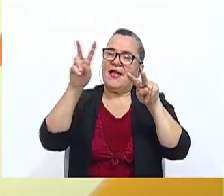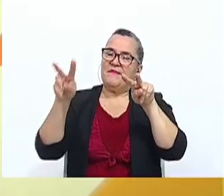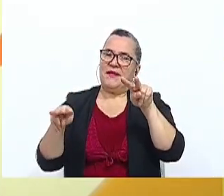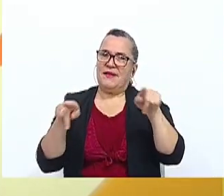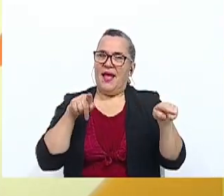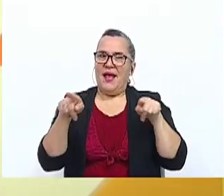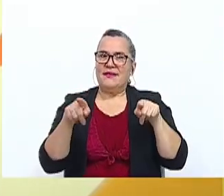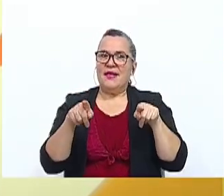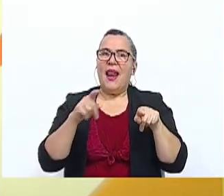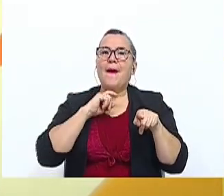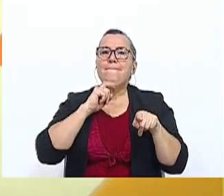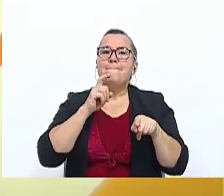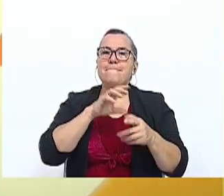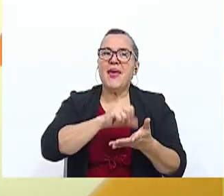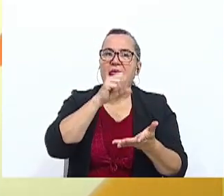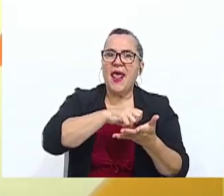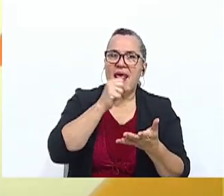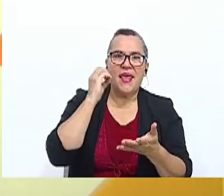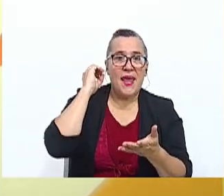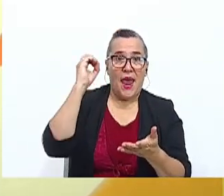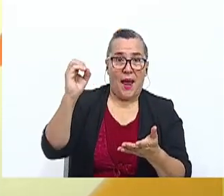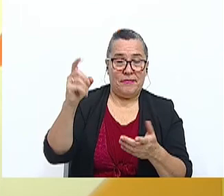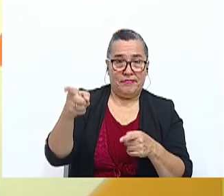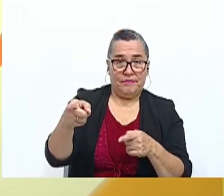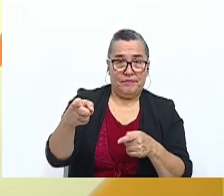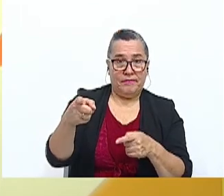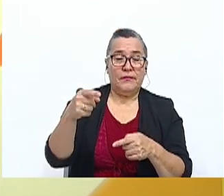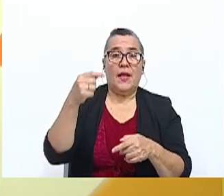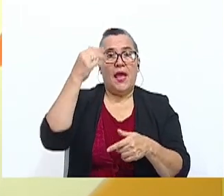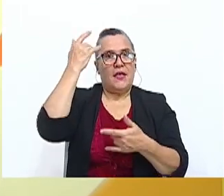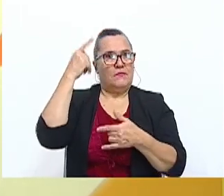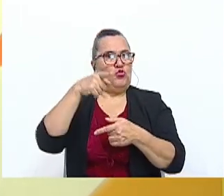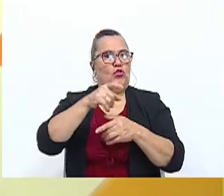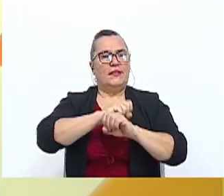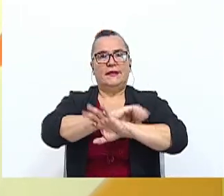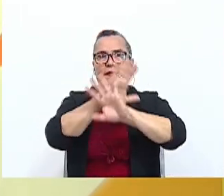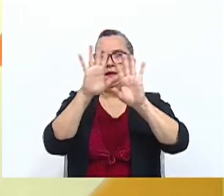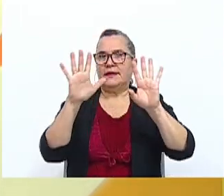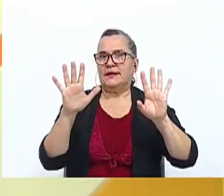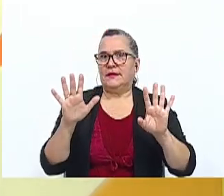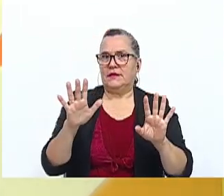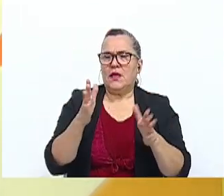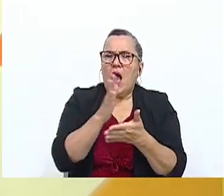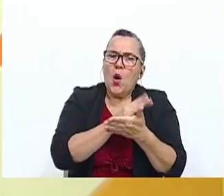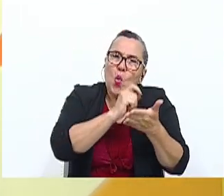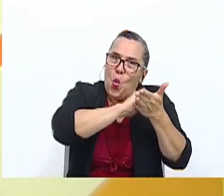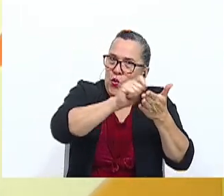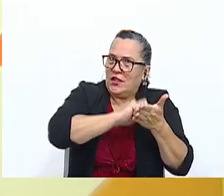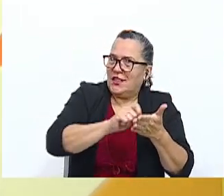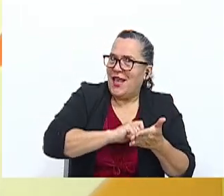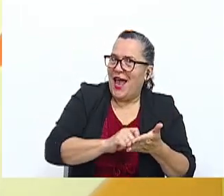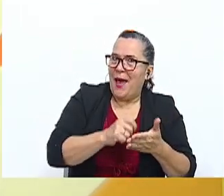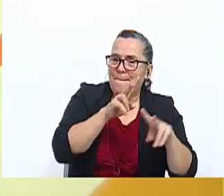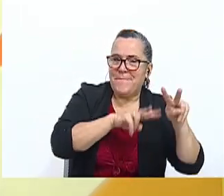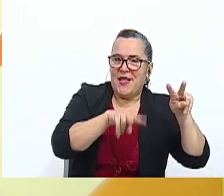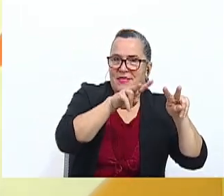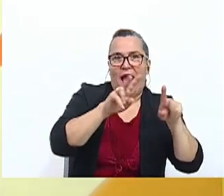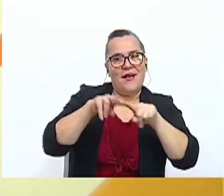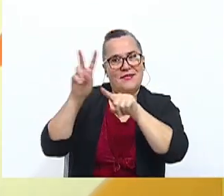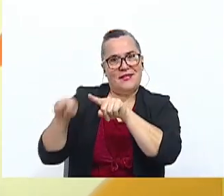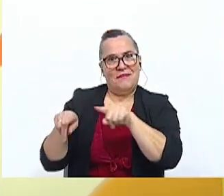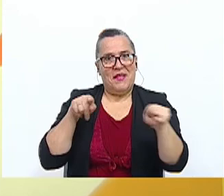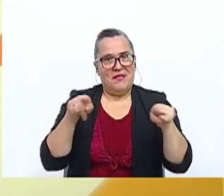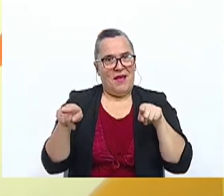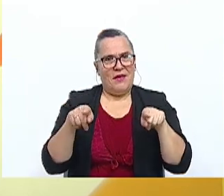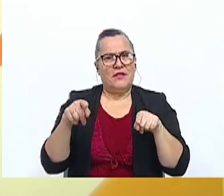de la minería. Anoten, espero que haya quedado claro, que tengan ahí algunos apuntes sobre esas ventajas y desventajas y si